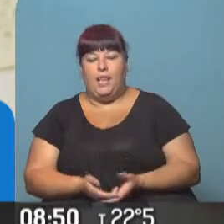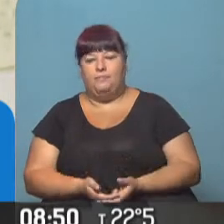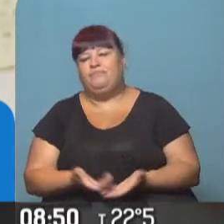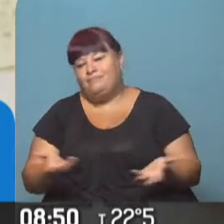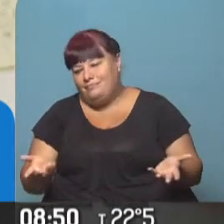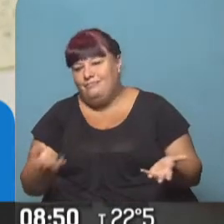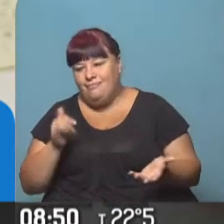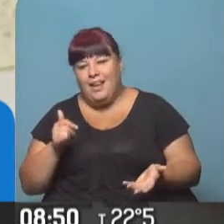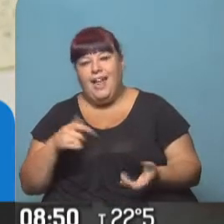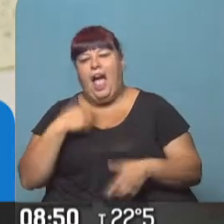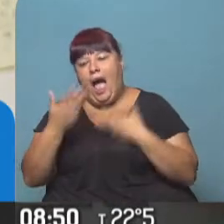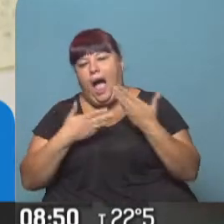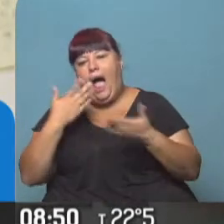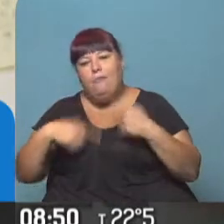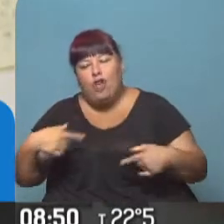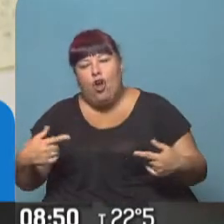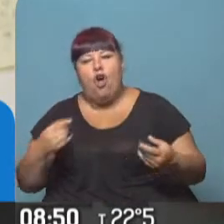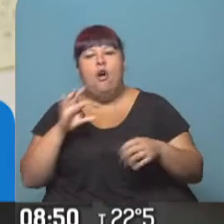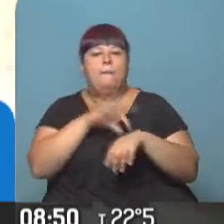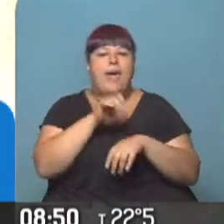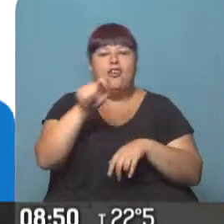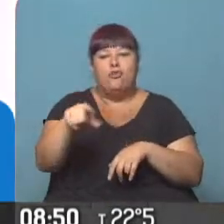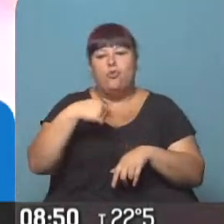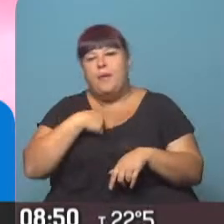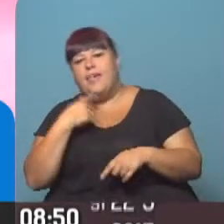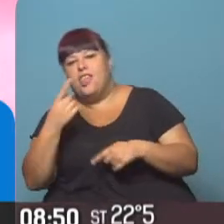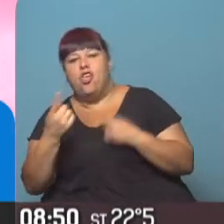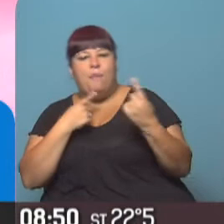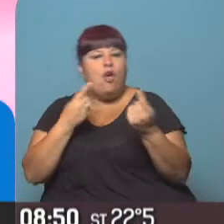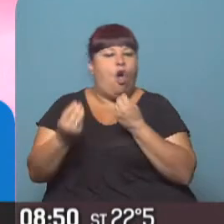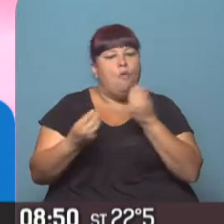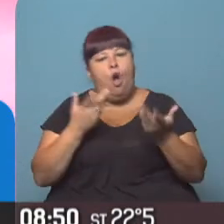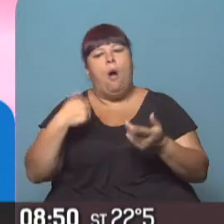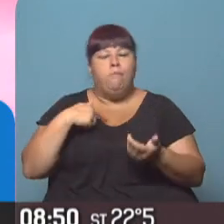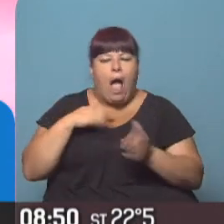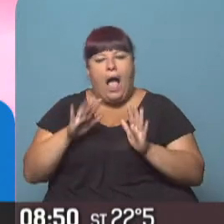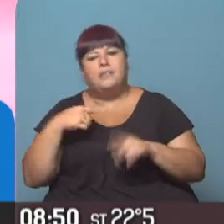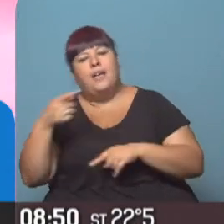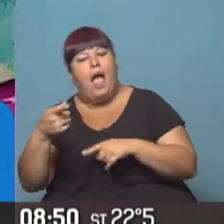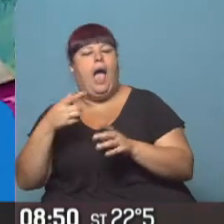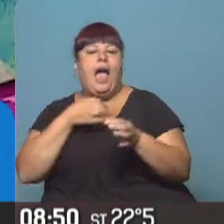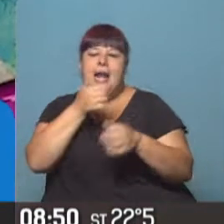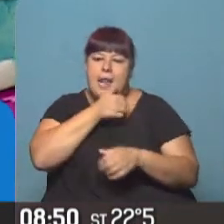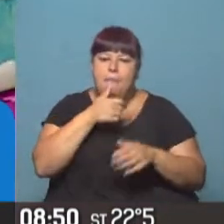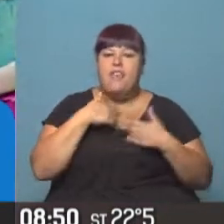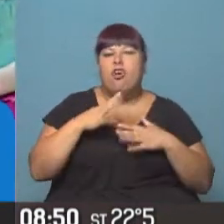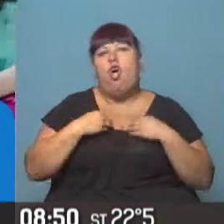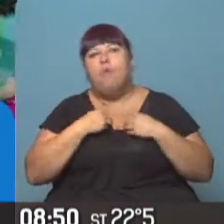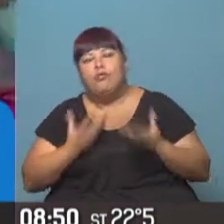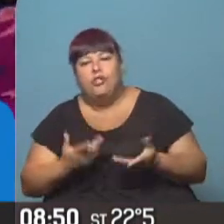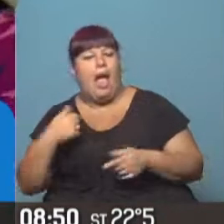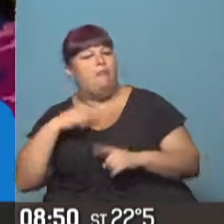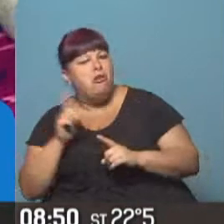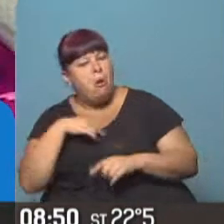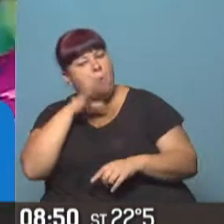Sí, o sea, no paramos de hablar de mi médico, tu médico, me dijo así, me dijo así, me pasó esto, la medicación me hace esto, a mí